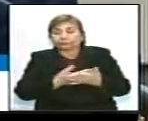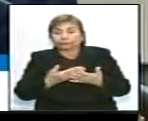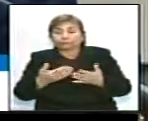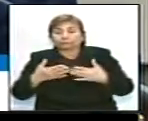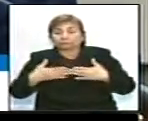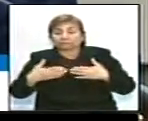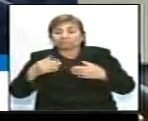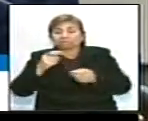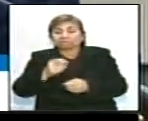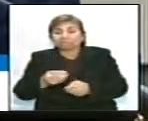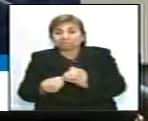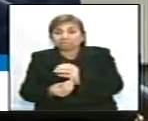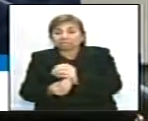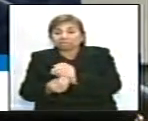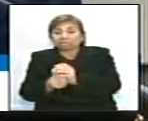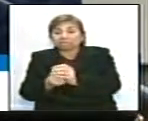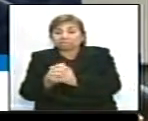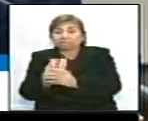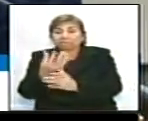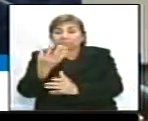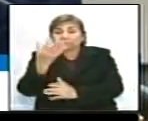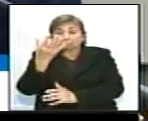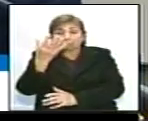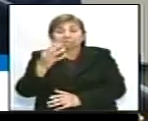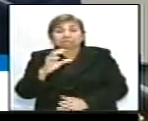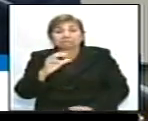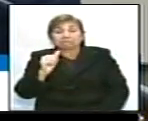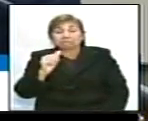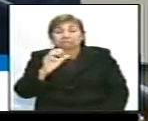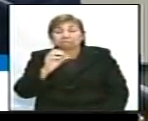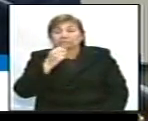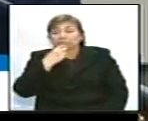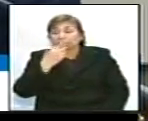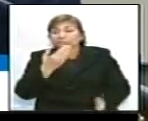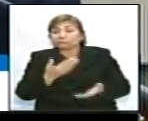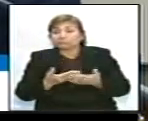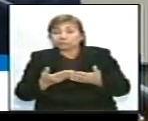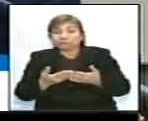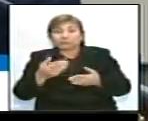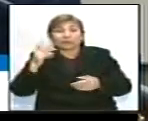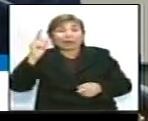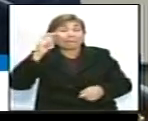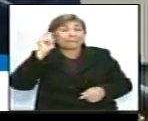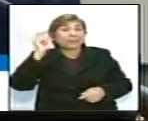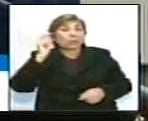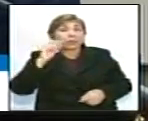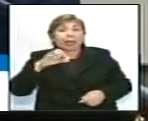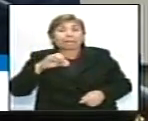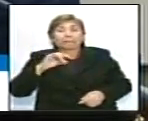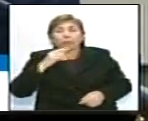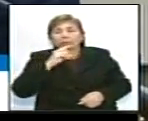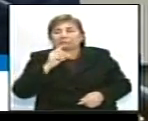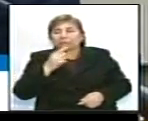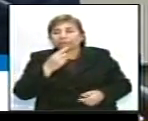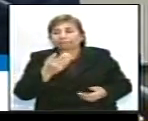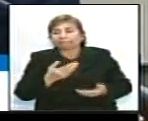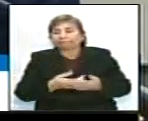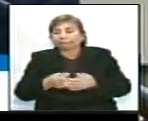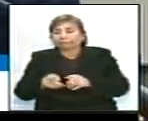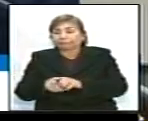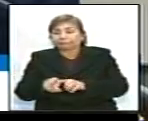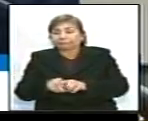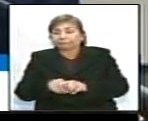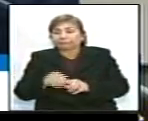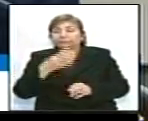poder sembrar cacao. Y no solamente en este caso, en el caso de Piura, por ejemplo, el tema de banana también,